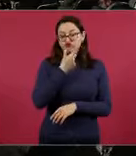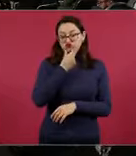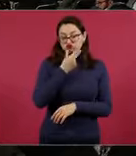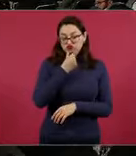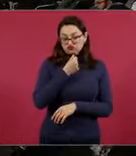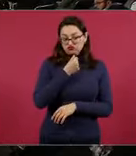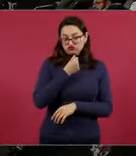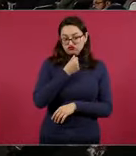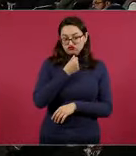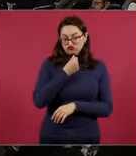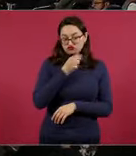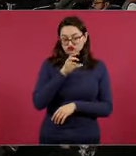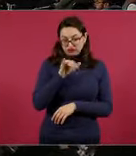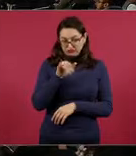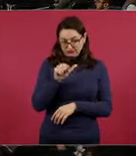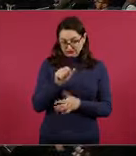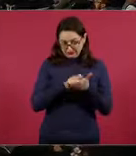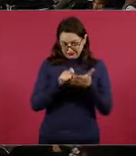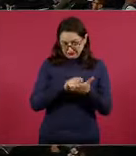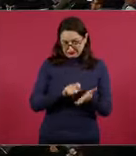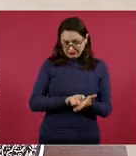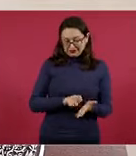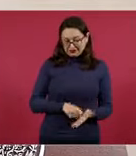Pues tenía información, ¿no?